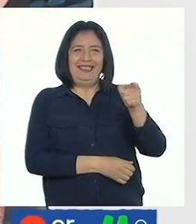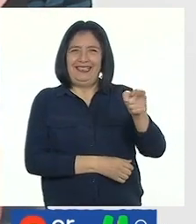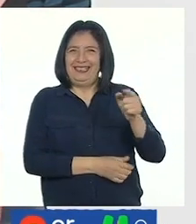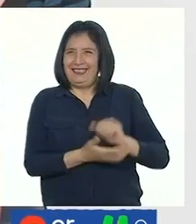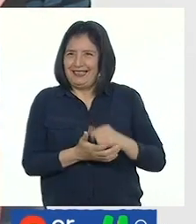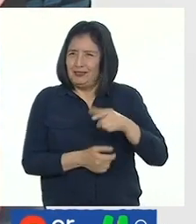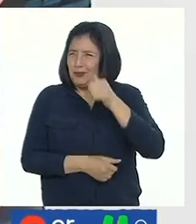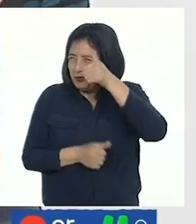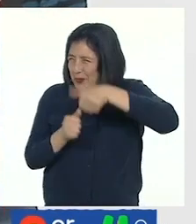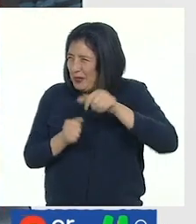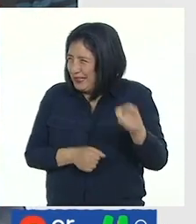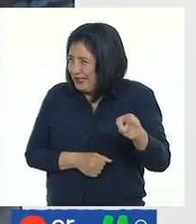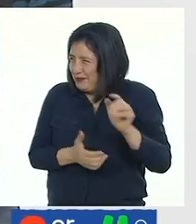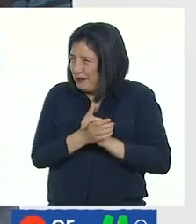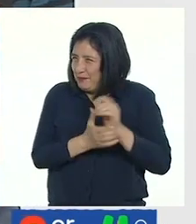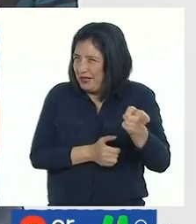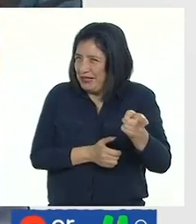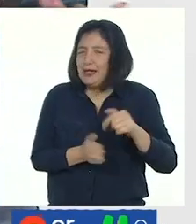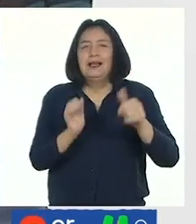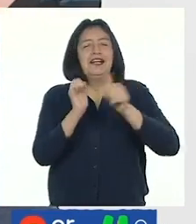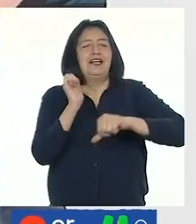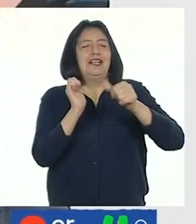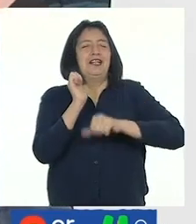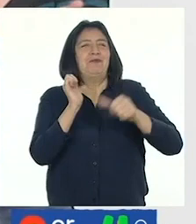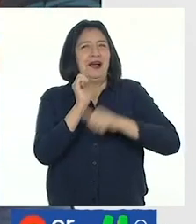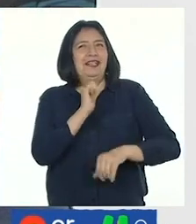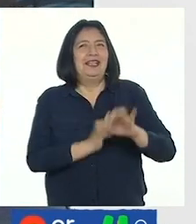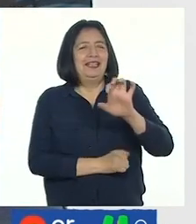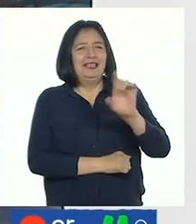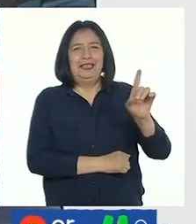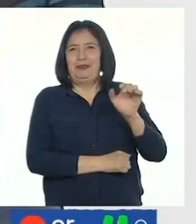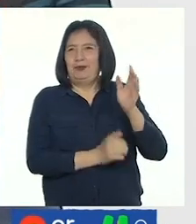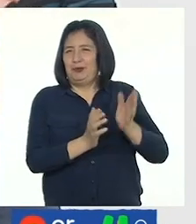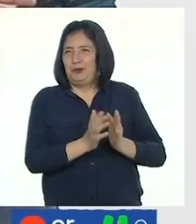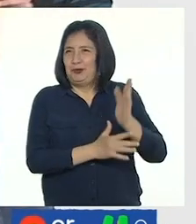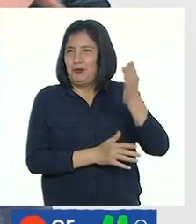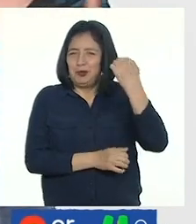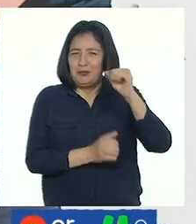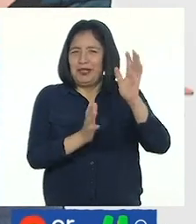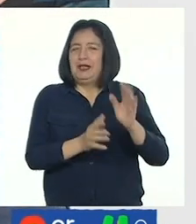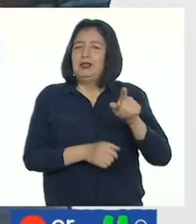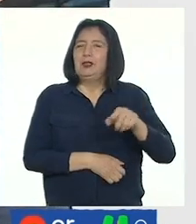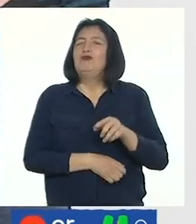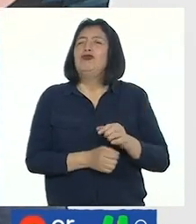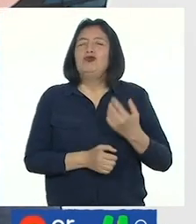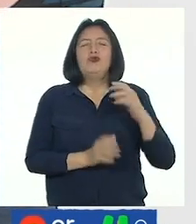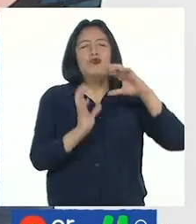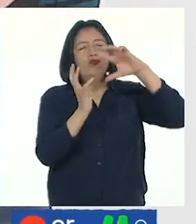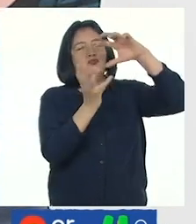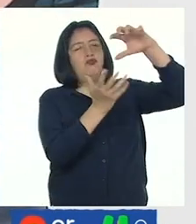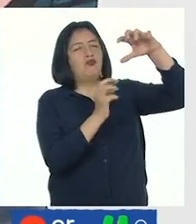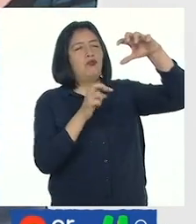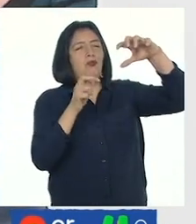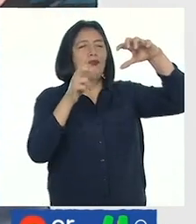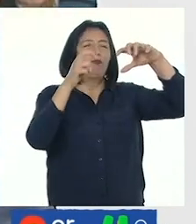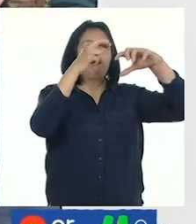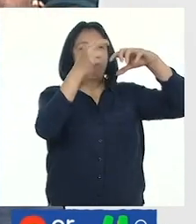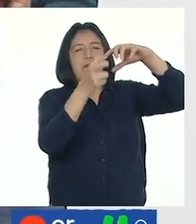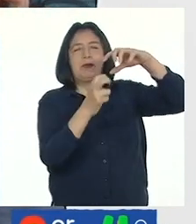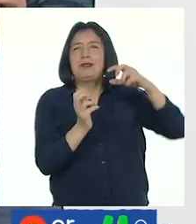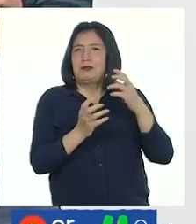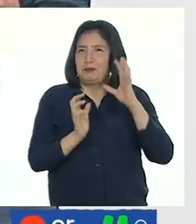¿Se acuerdan de ella? Ella es la hermana de Edmundo y Viajerito y recorre el mundo buscando